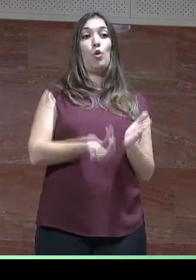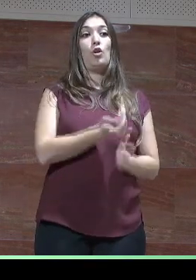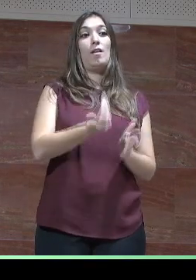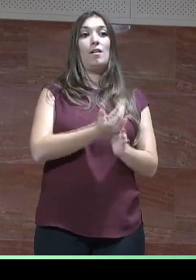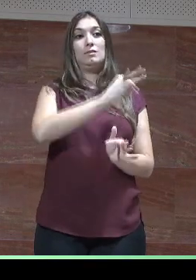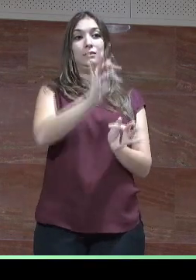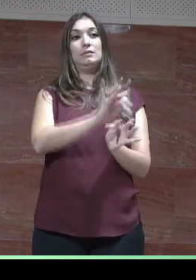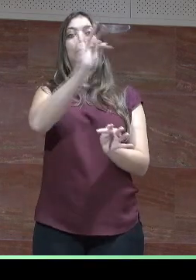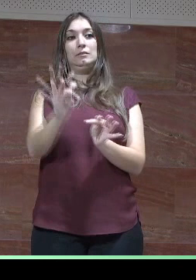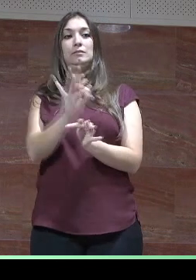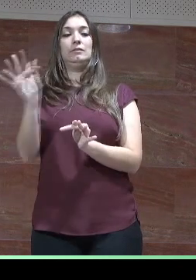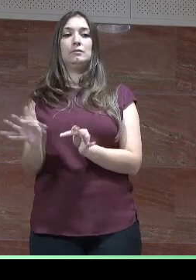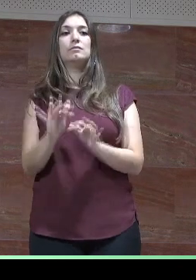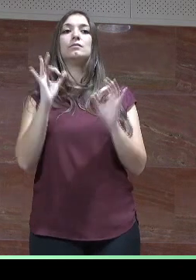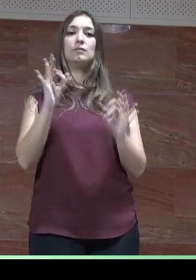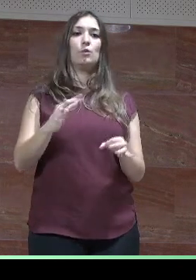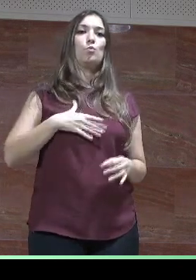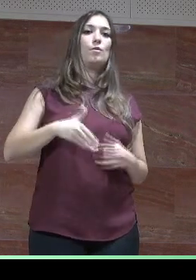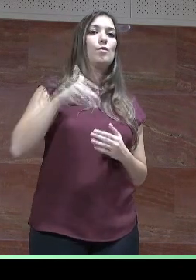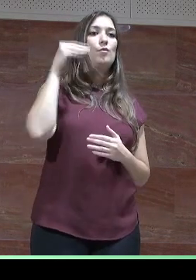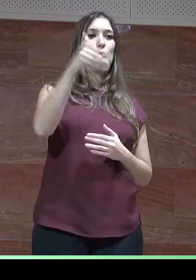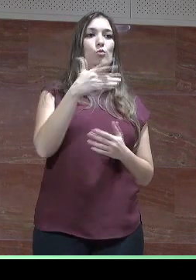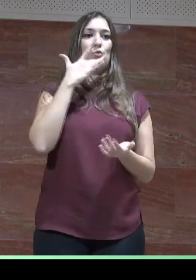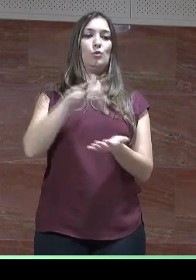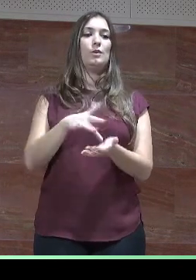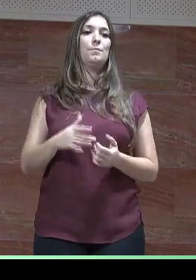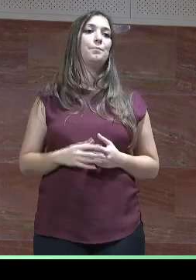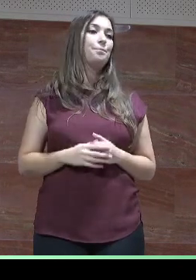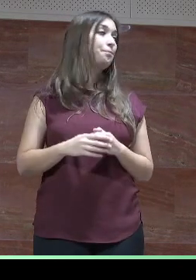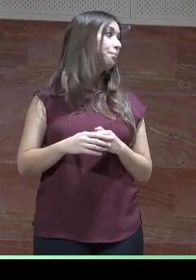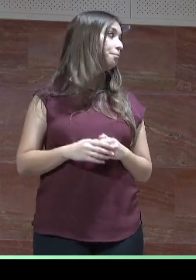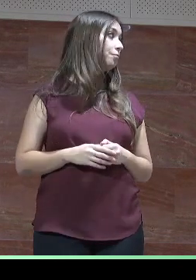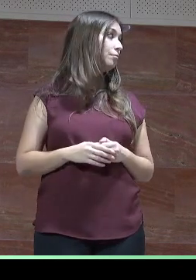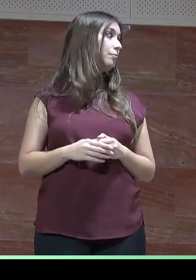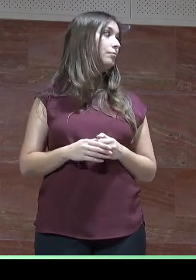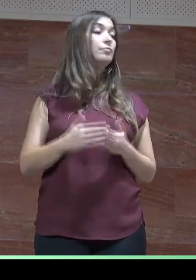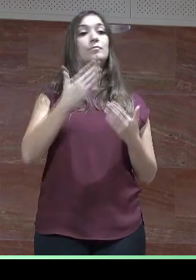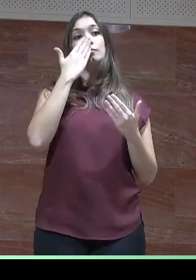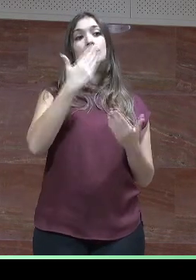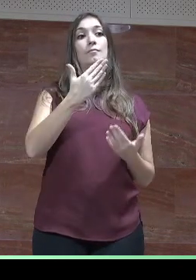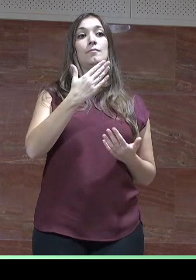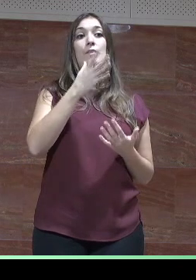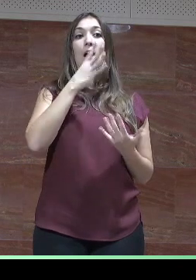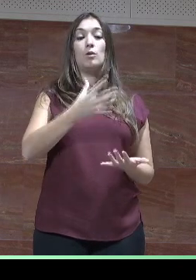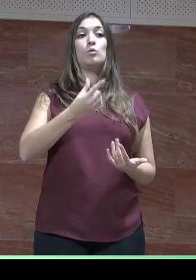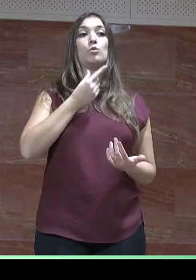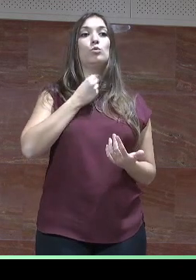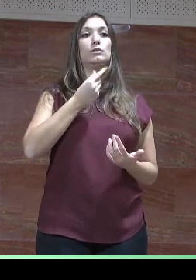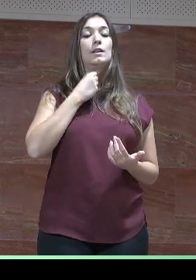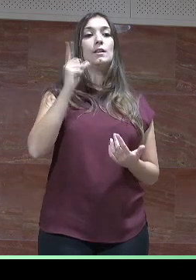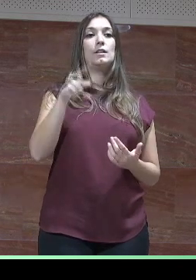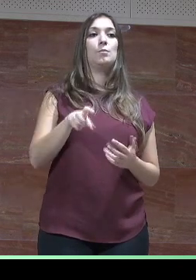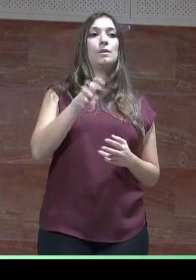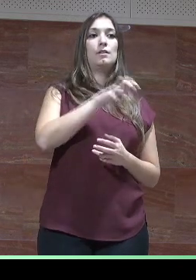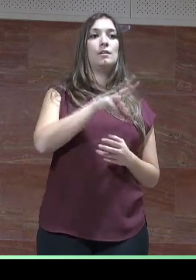que quizá tendremos la oportunidad de celebrar. Ahora me gustaría pues, que participaran